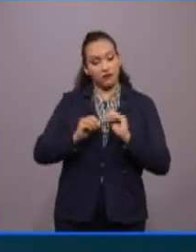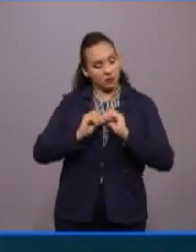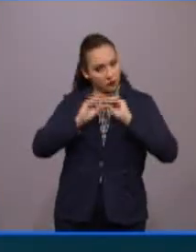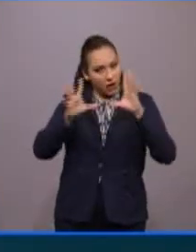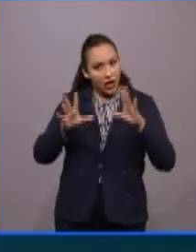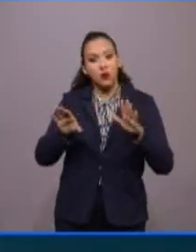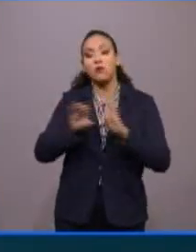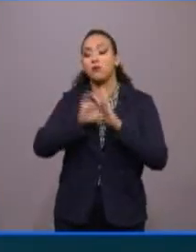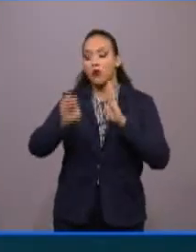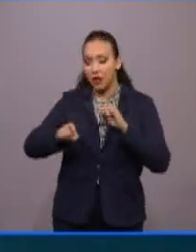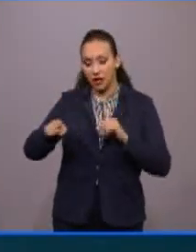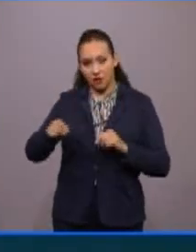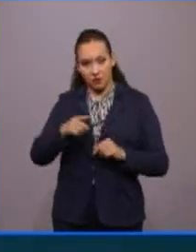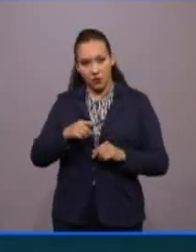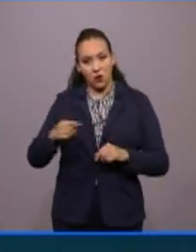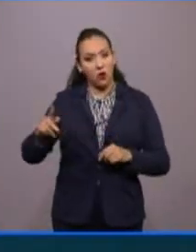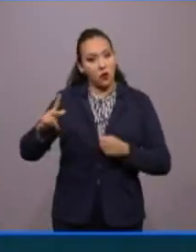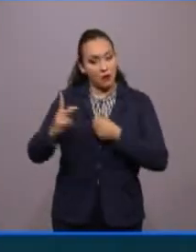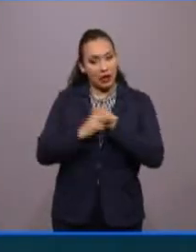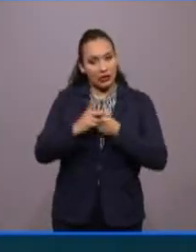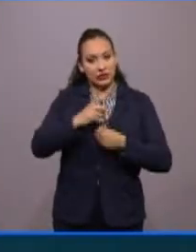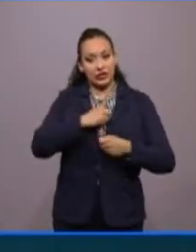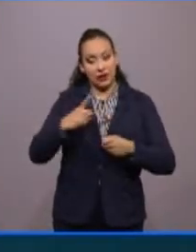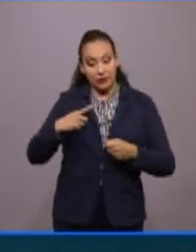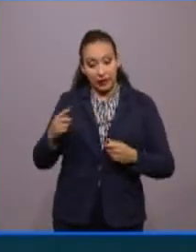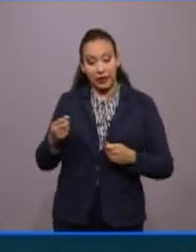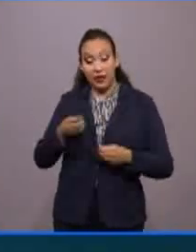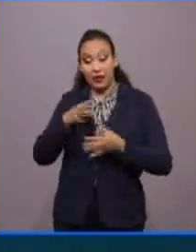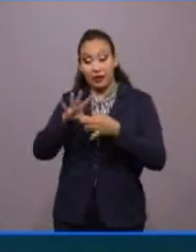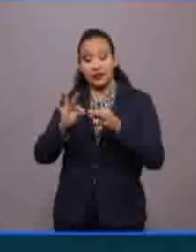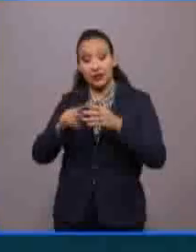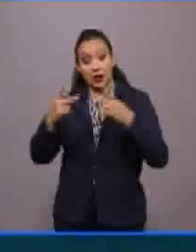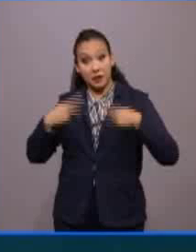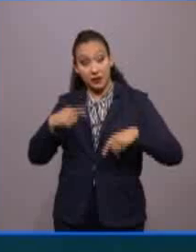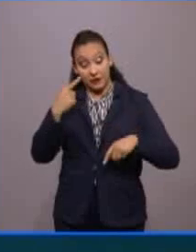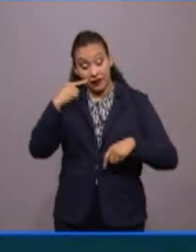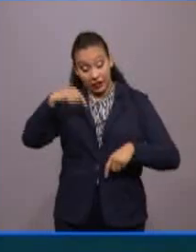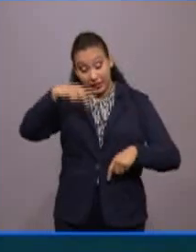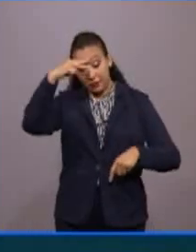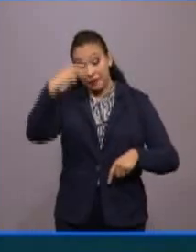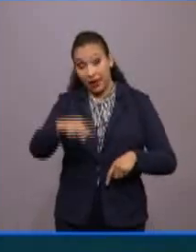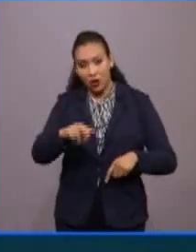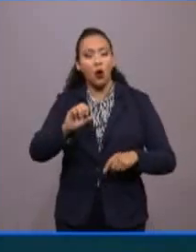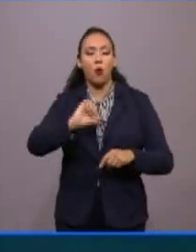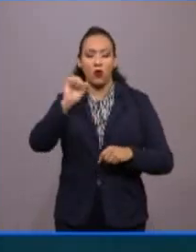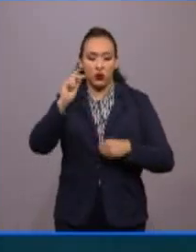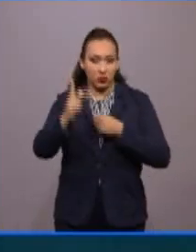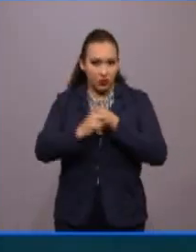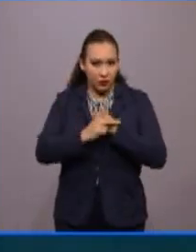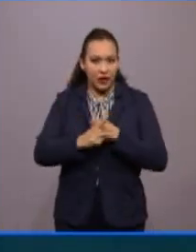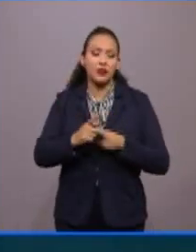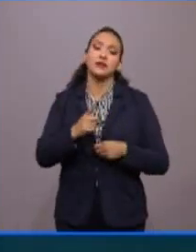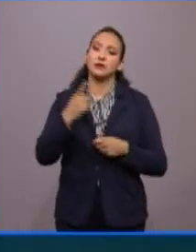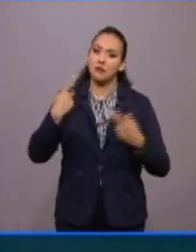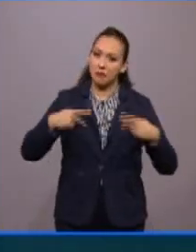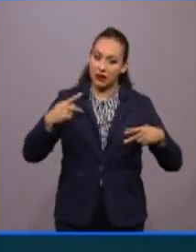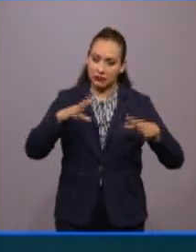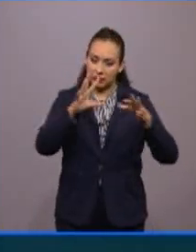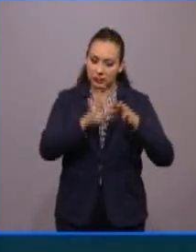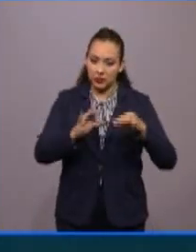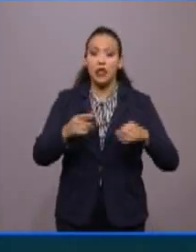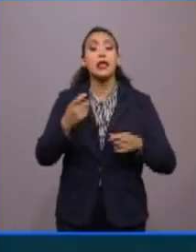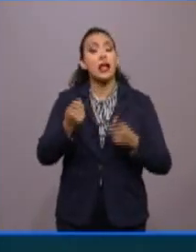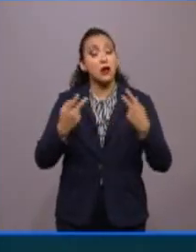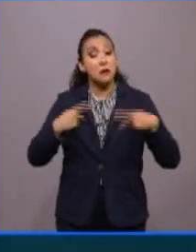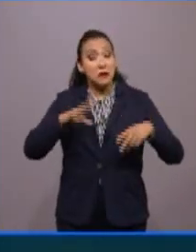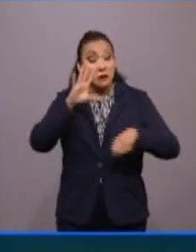integridad territorial y decidir sobre su modelo político, social y económico, no se puede dejar de admitir el ingreso de personas en busca de